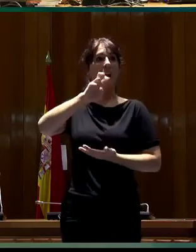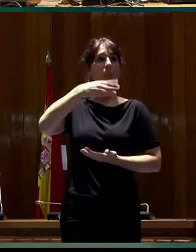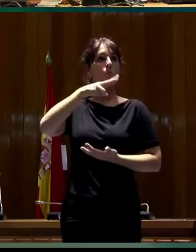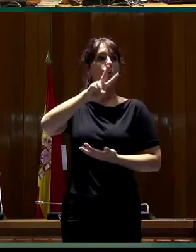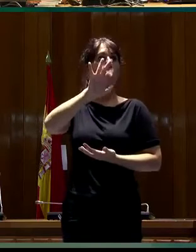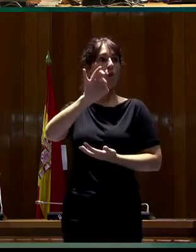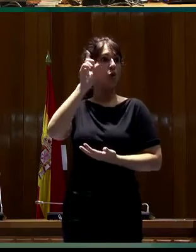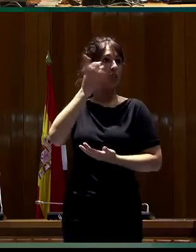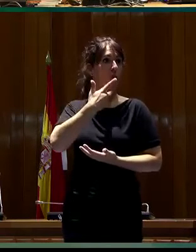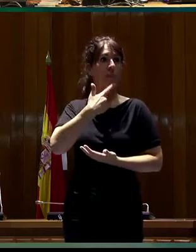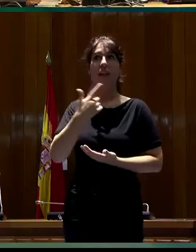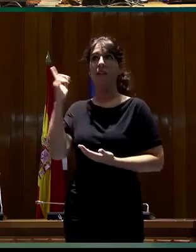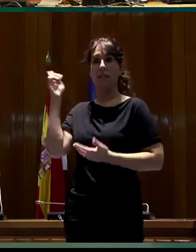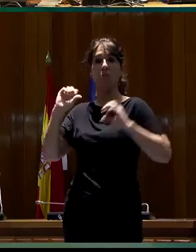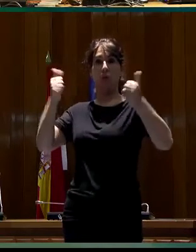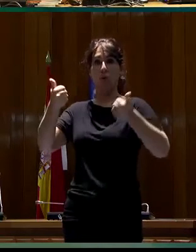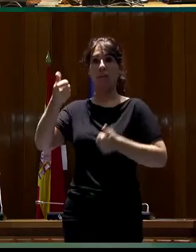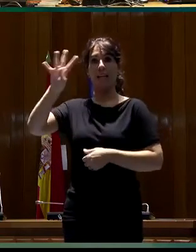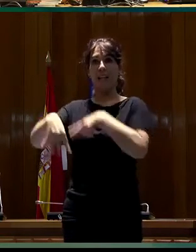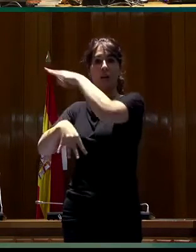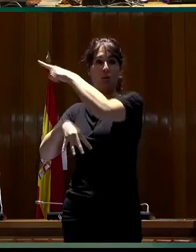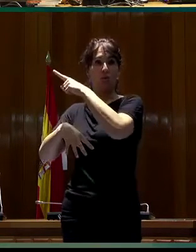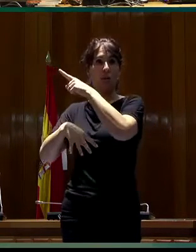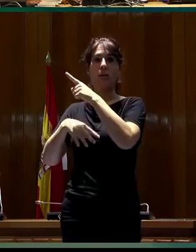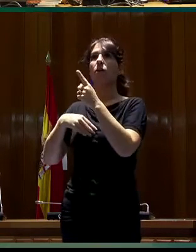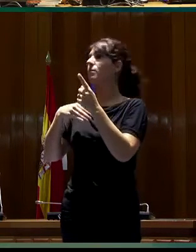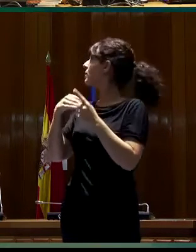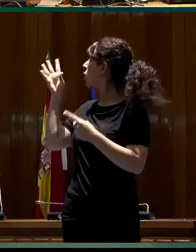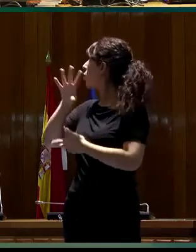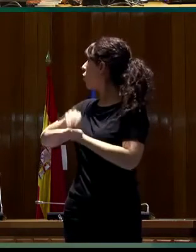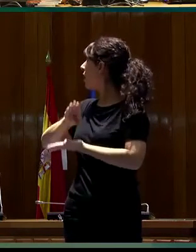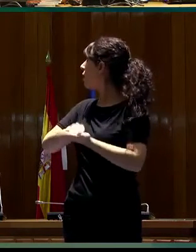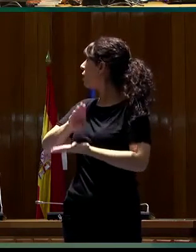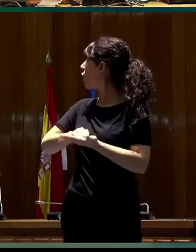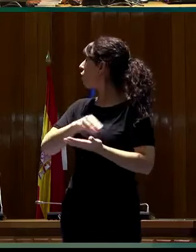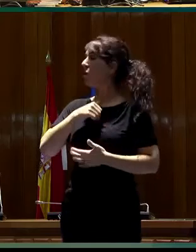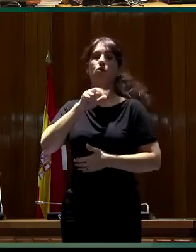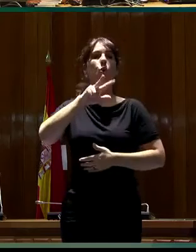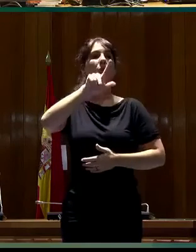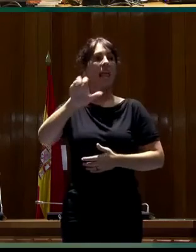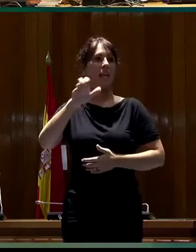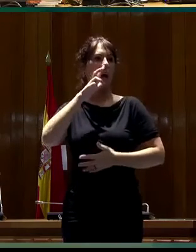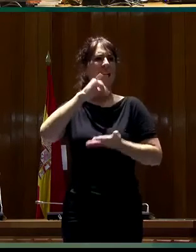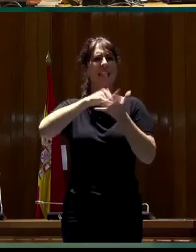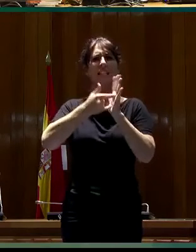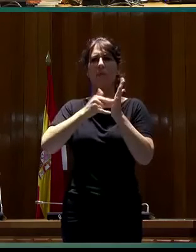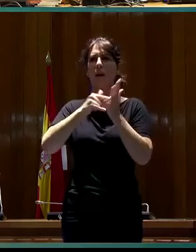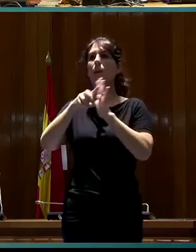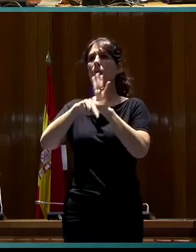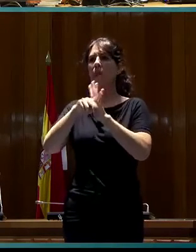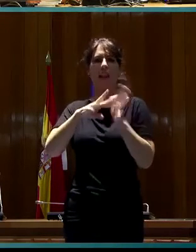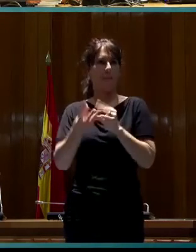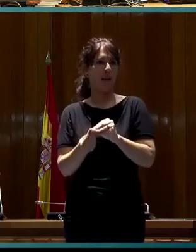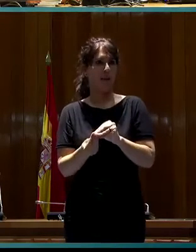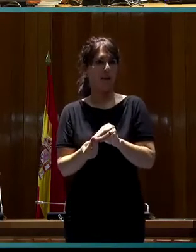es una colección que se inició en Cataluña con la colección Jean Joulet, que lleva una adaptación en sistema bimodal. Ahí a nosotros nos